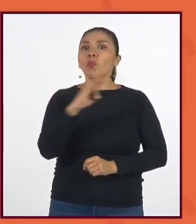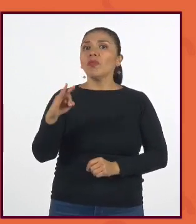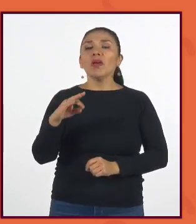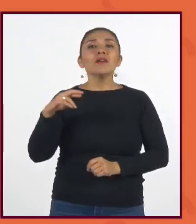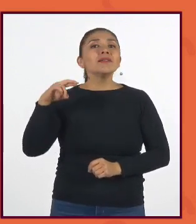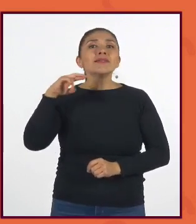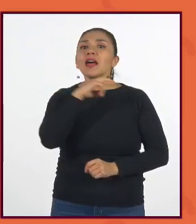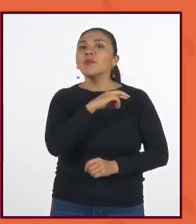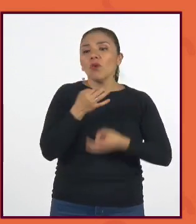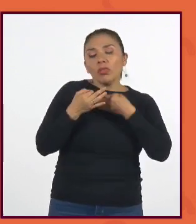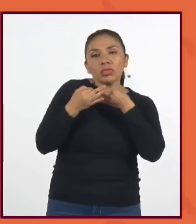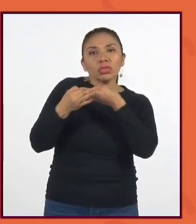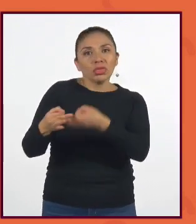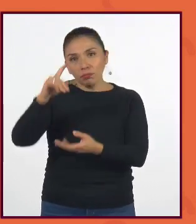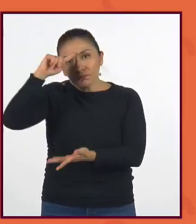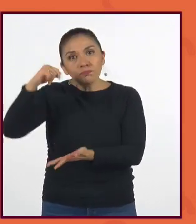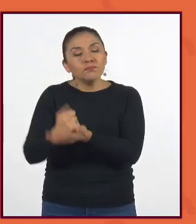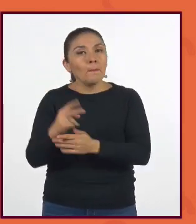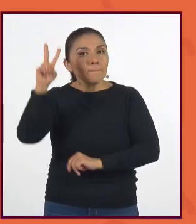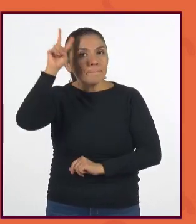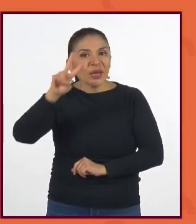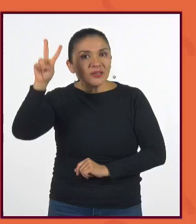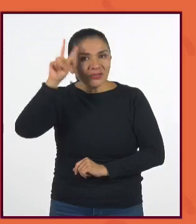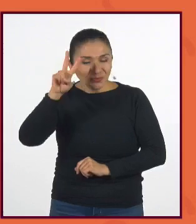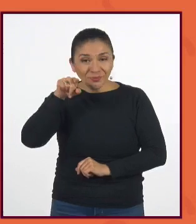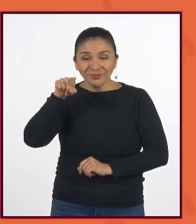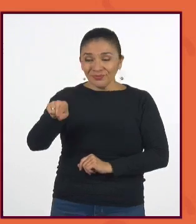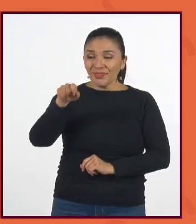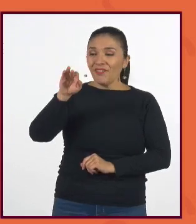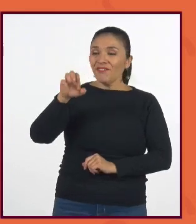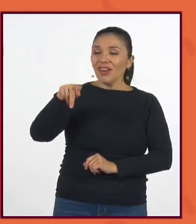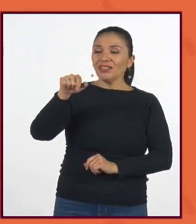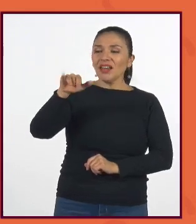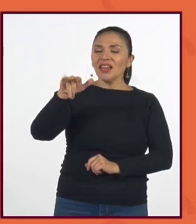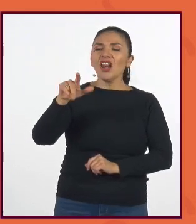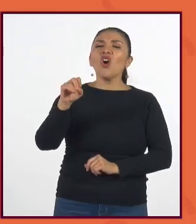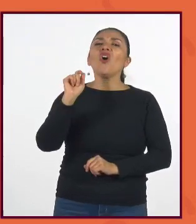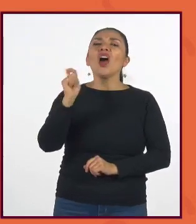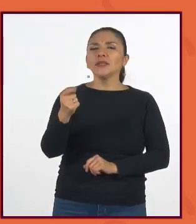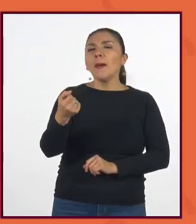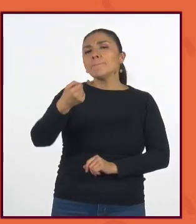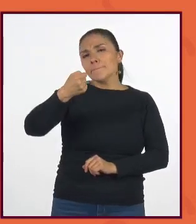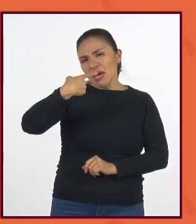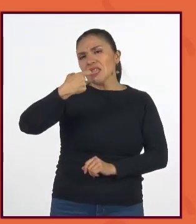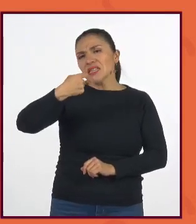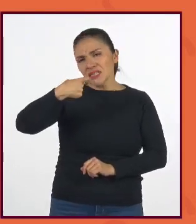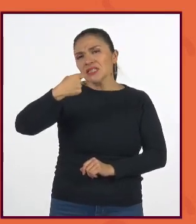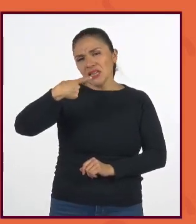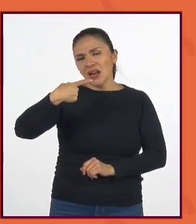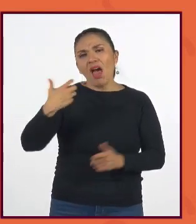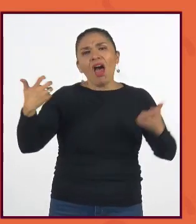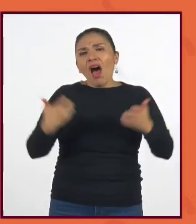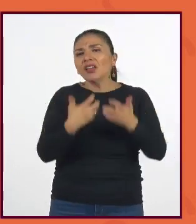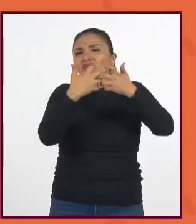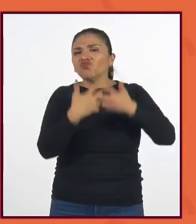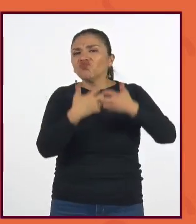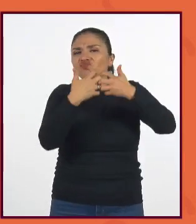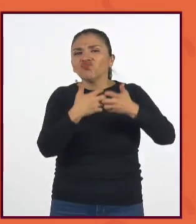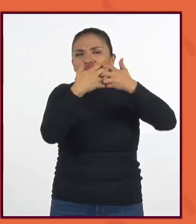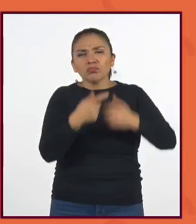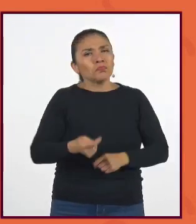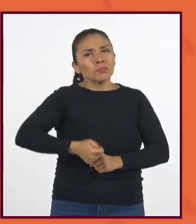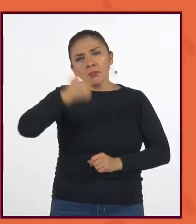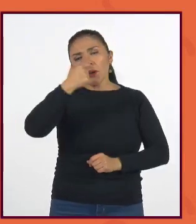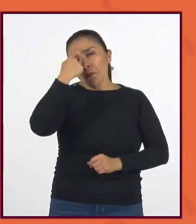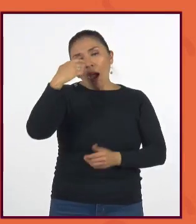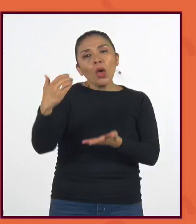causar dependencia. Entonces, el fentanilo es un medicamento que se fabricó para el tratamiento